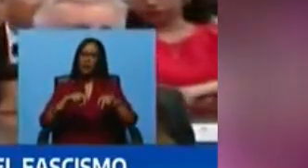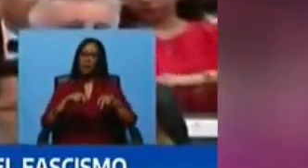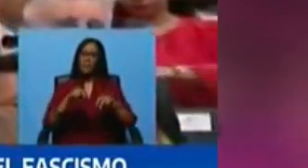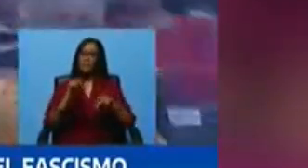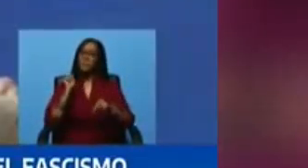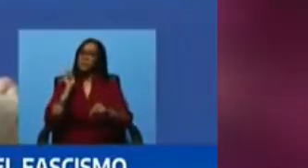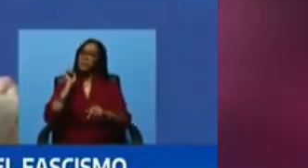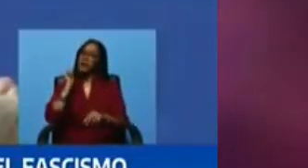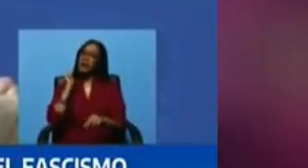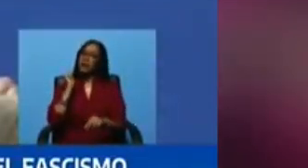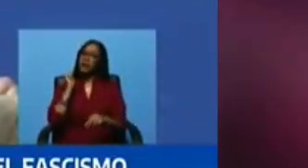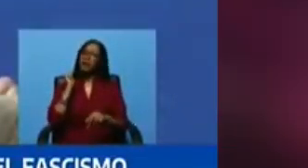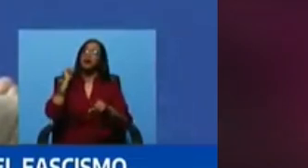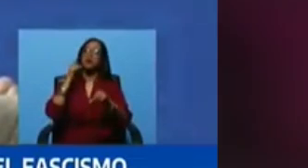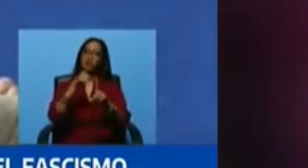apuntalar